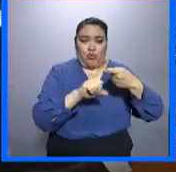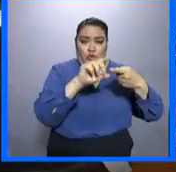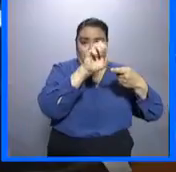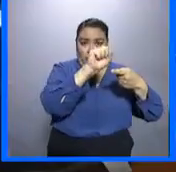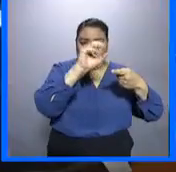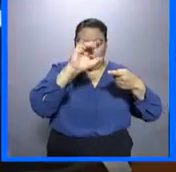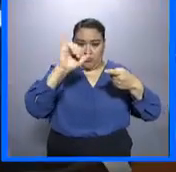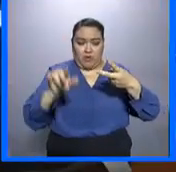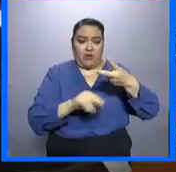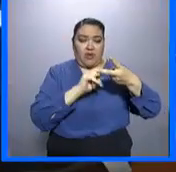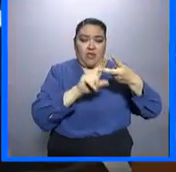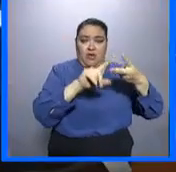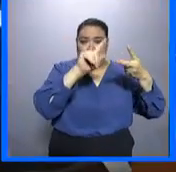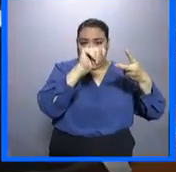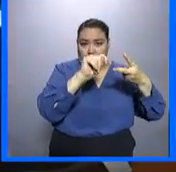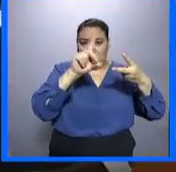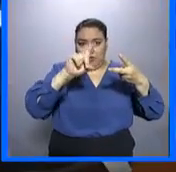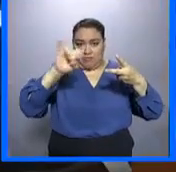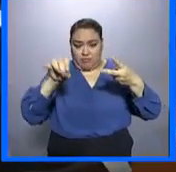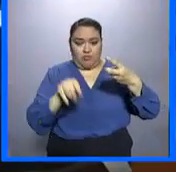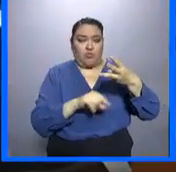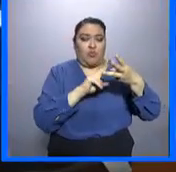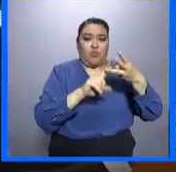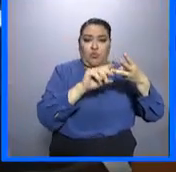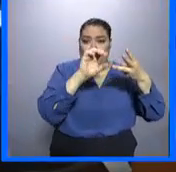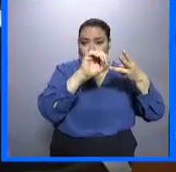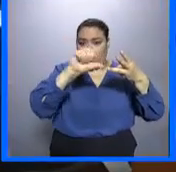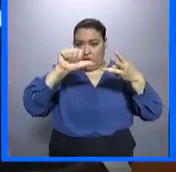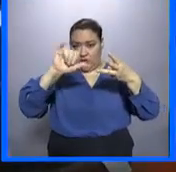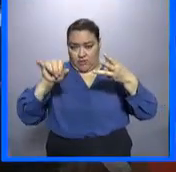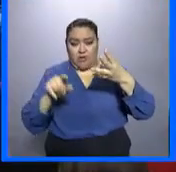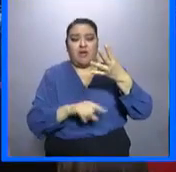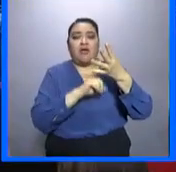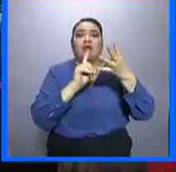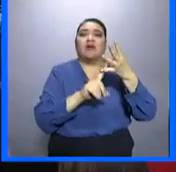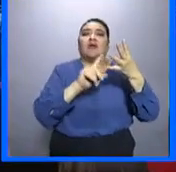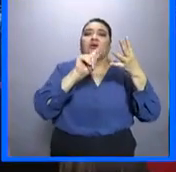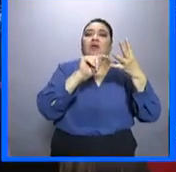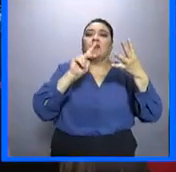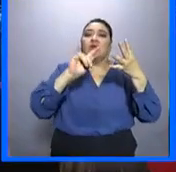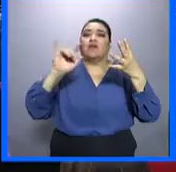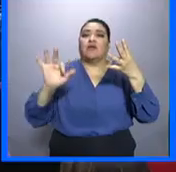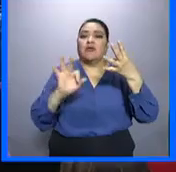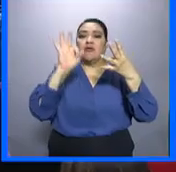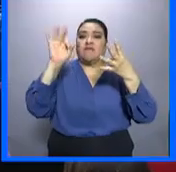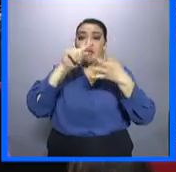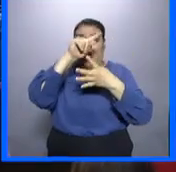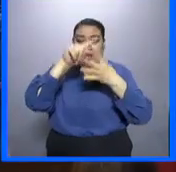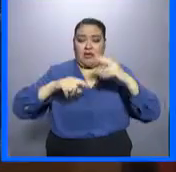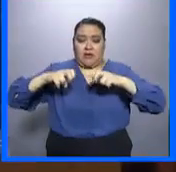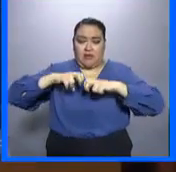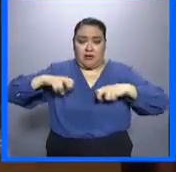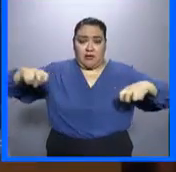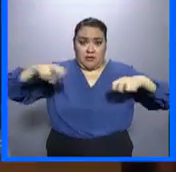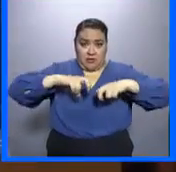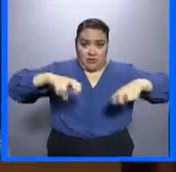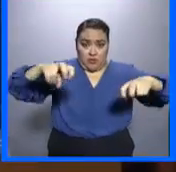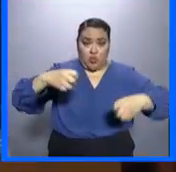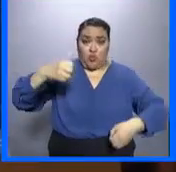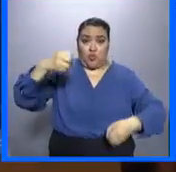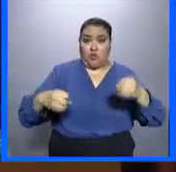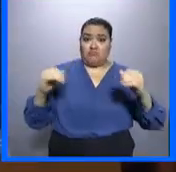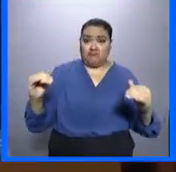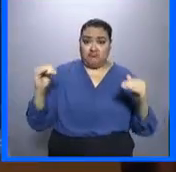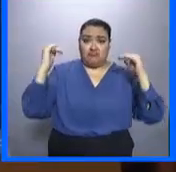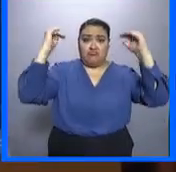del Tribunal de Disciplina Judicial, del órgano de Administración Judicial y de la Sala Superior del Tribunal Electoral, la magistrada